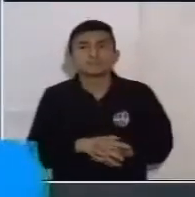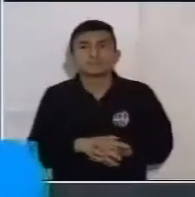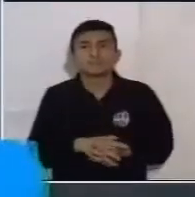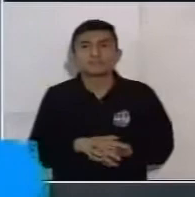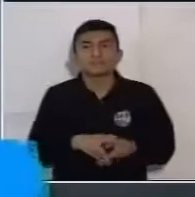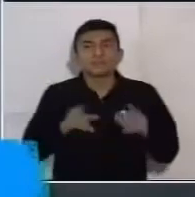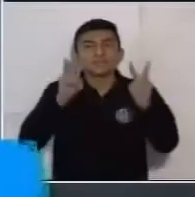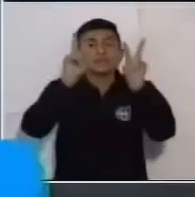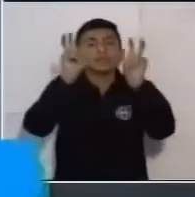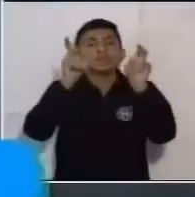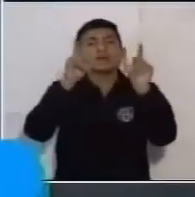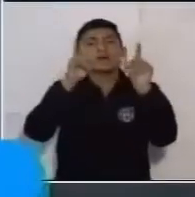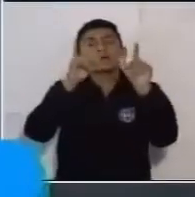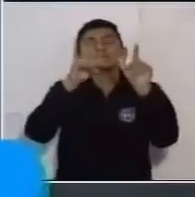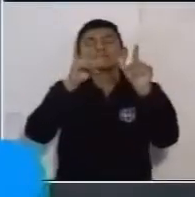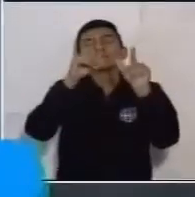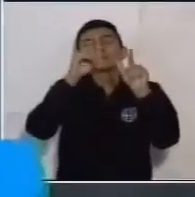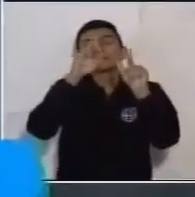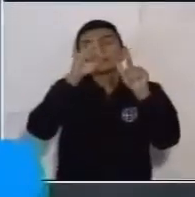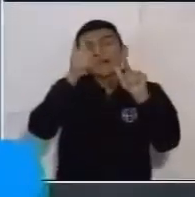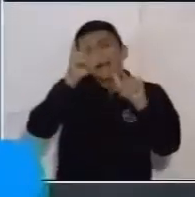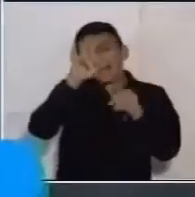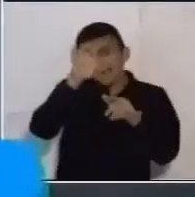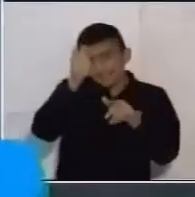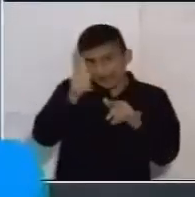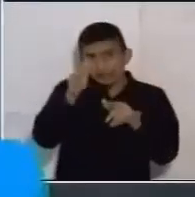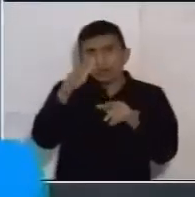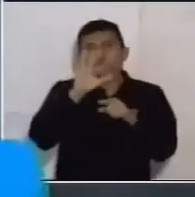el área en función de X